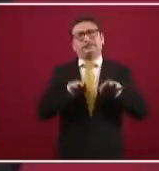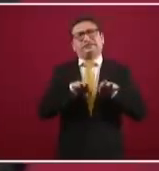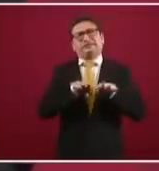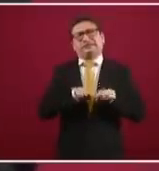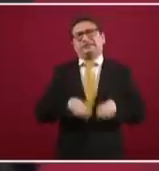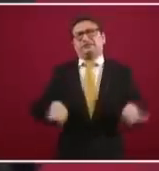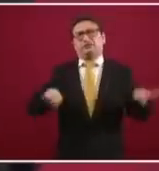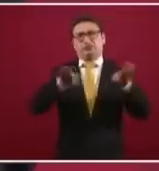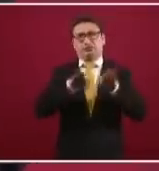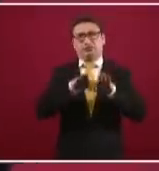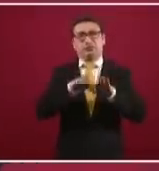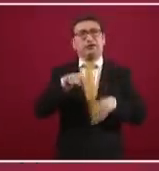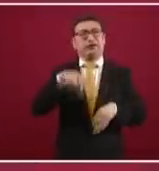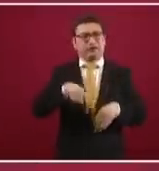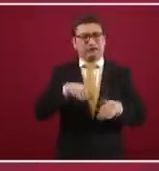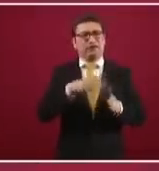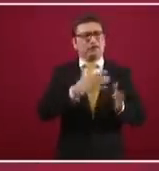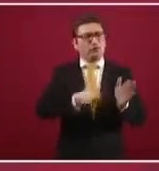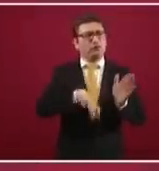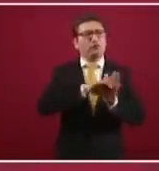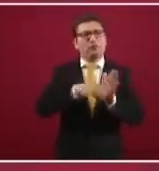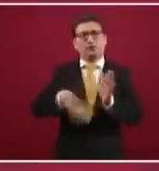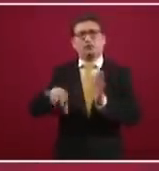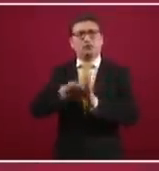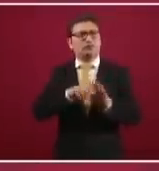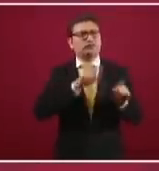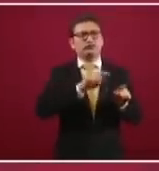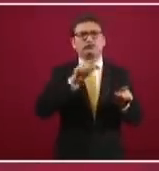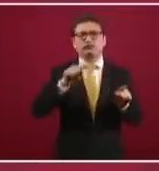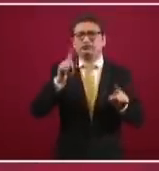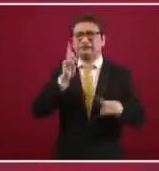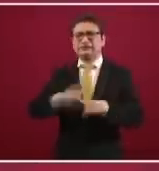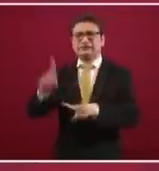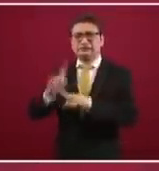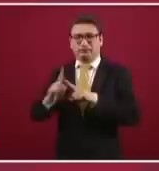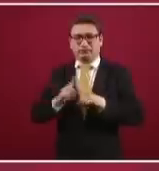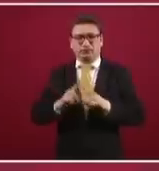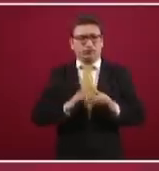todos los salones para conservarlos,